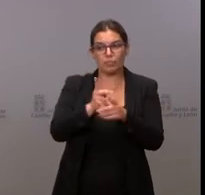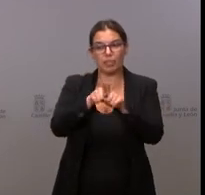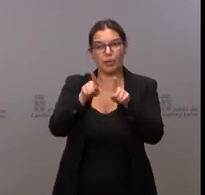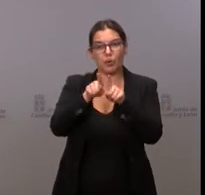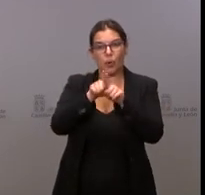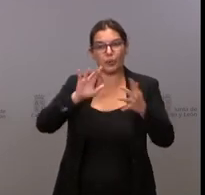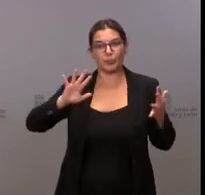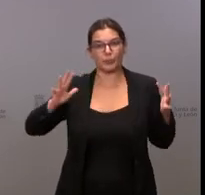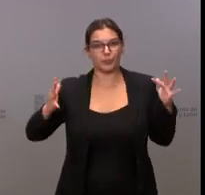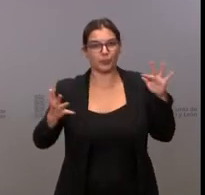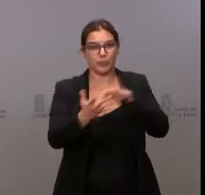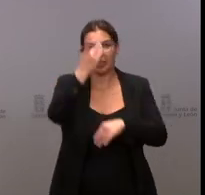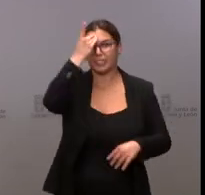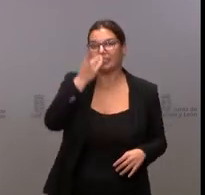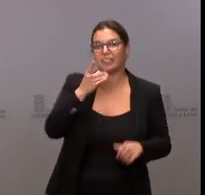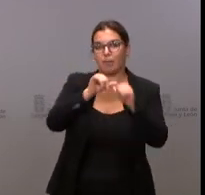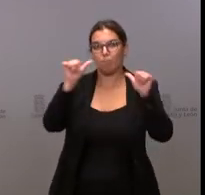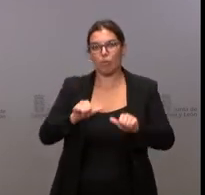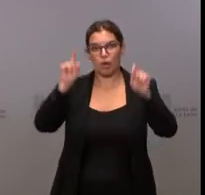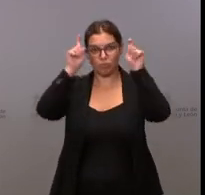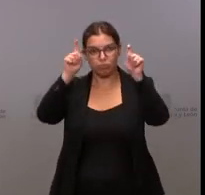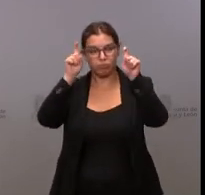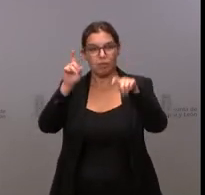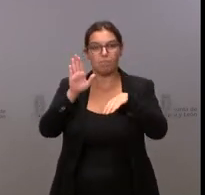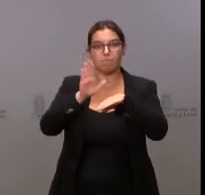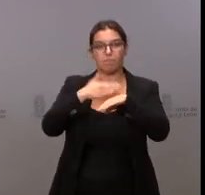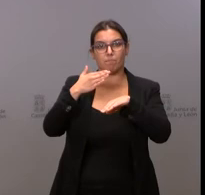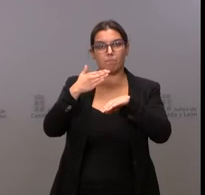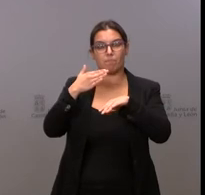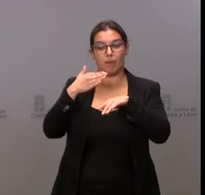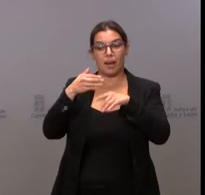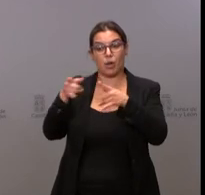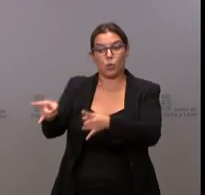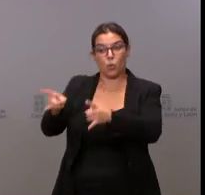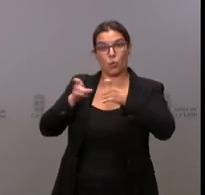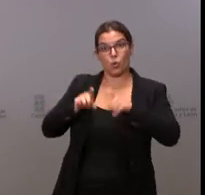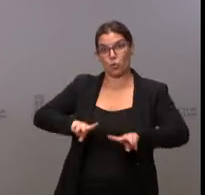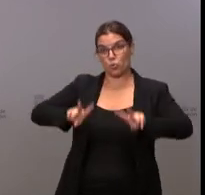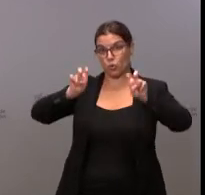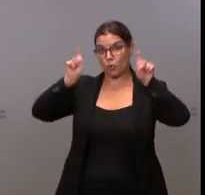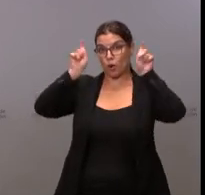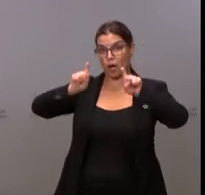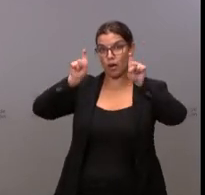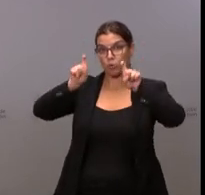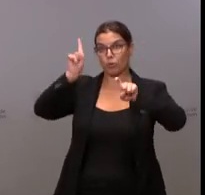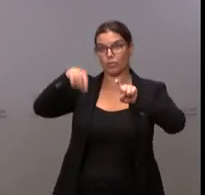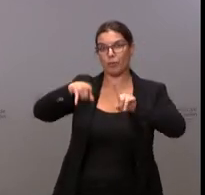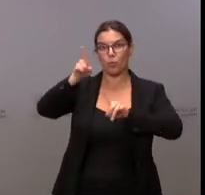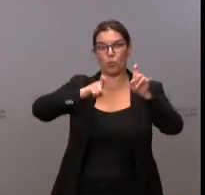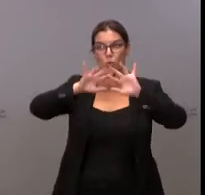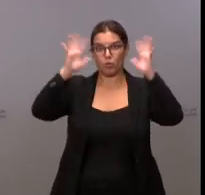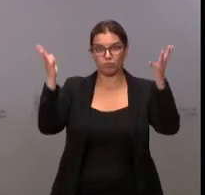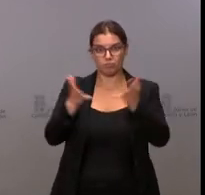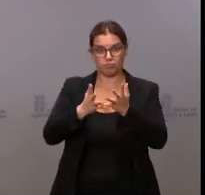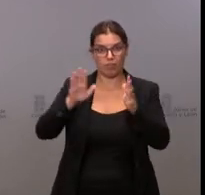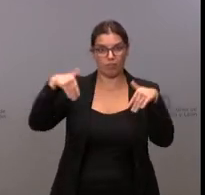digital del modelo docente para abrir las puertas a la nueva captación de alumnos y a la internacionalización y